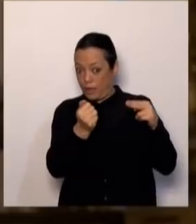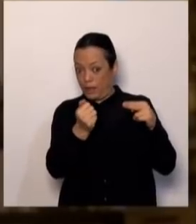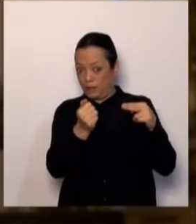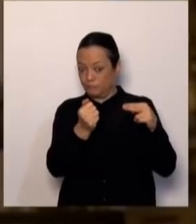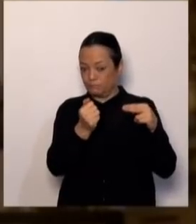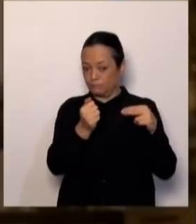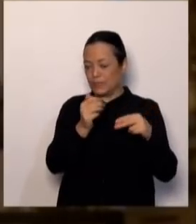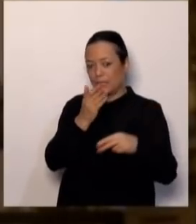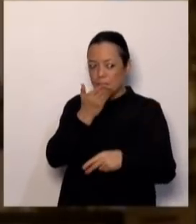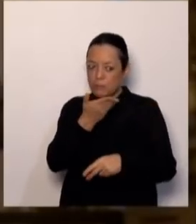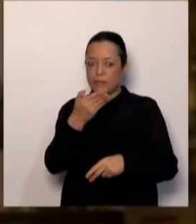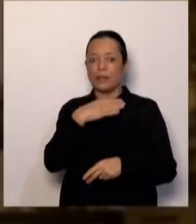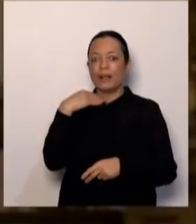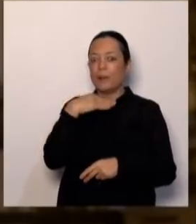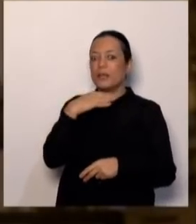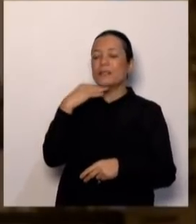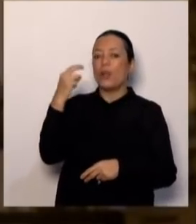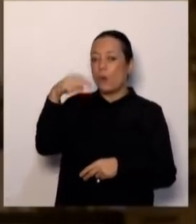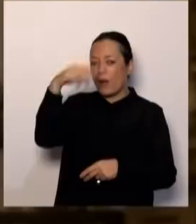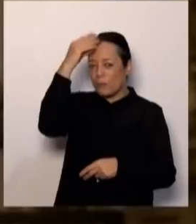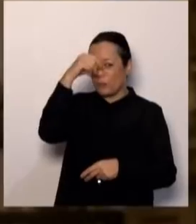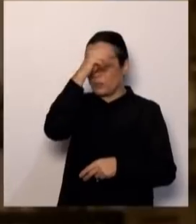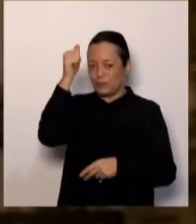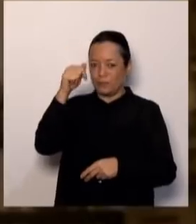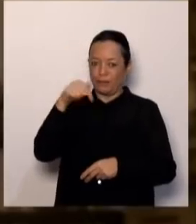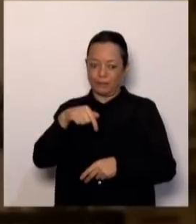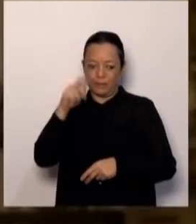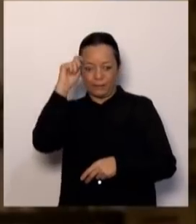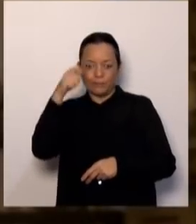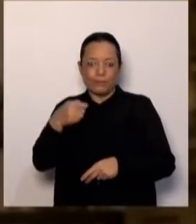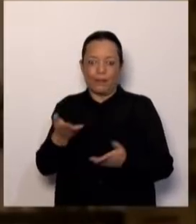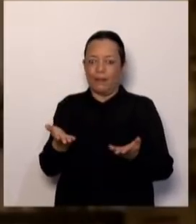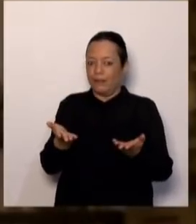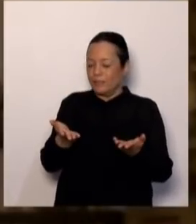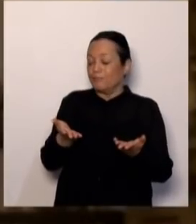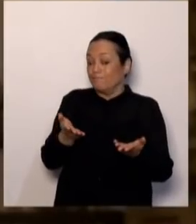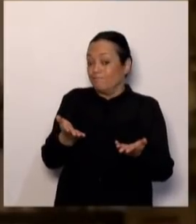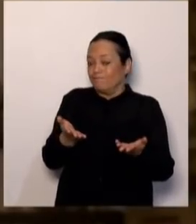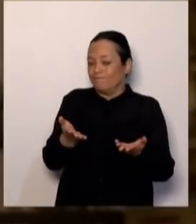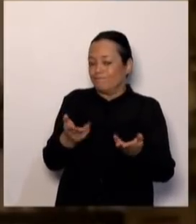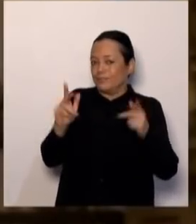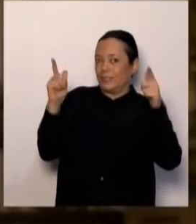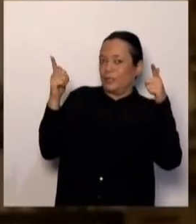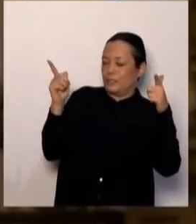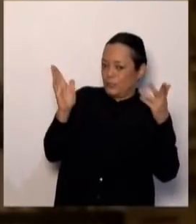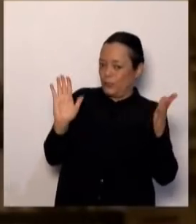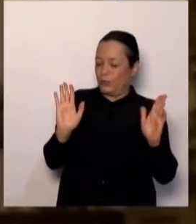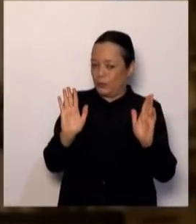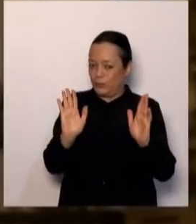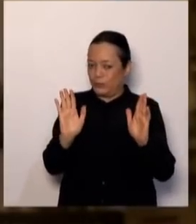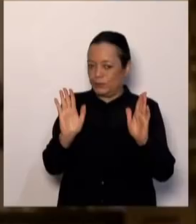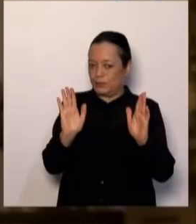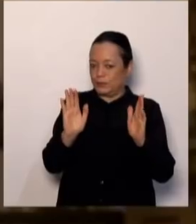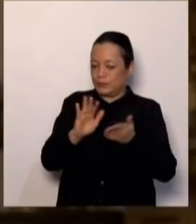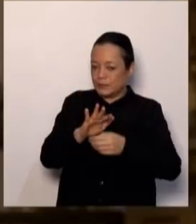cabeza de Juan el Bautista. Así que en esta corte había no solo diversión, sino